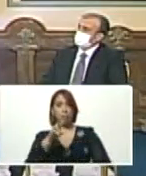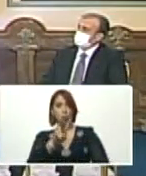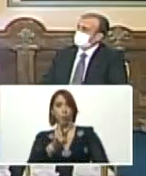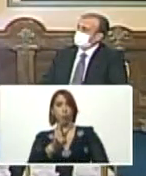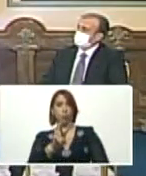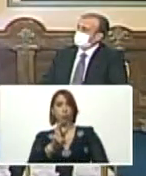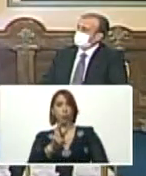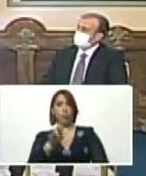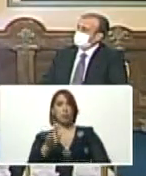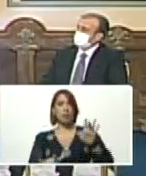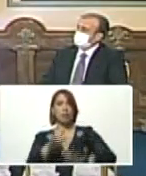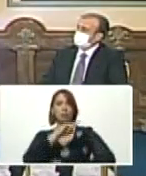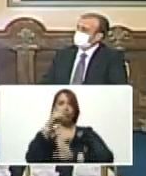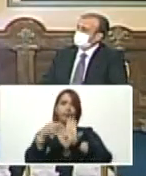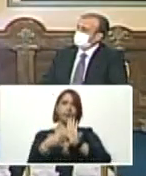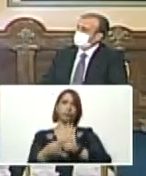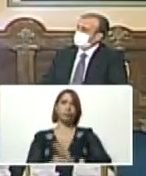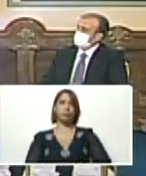como secretario general.